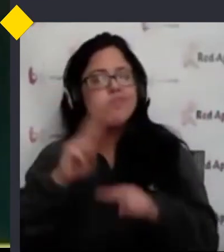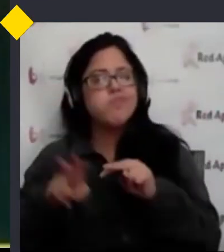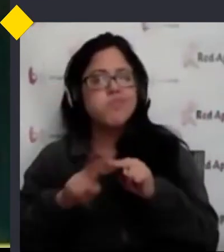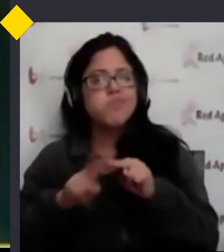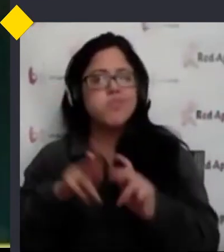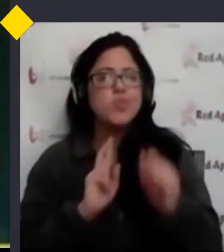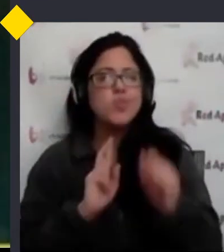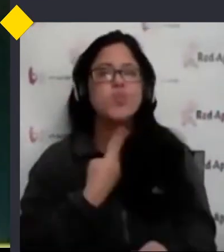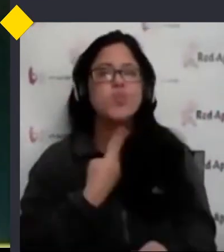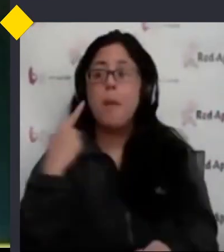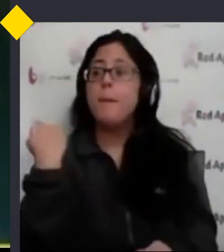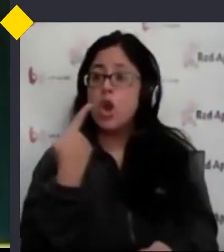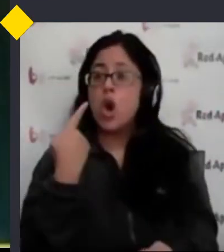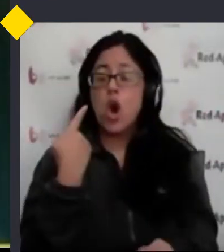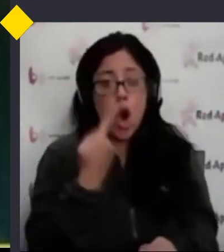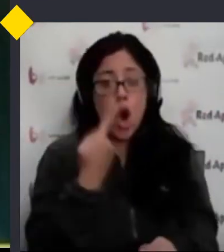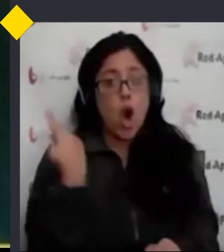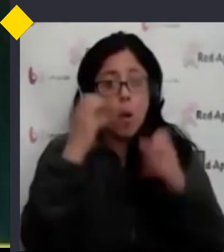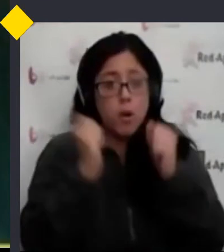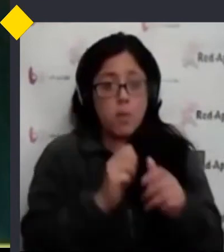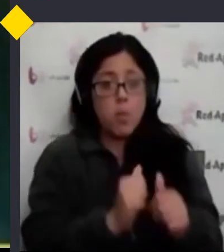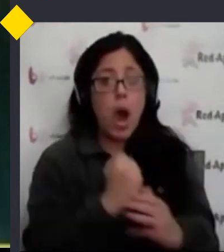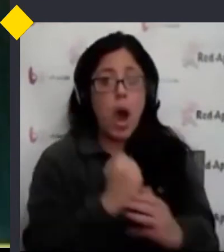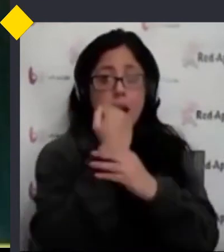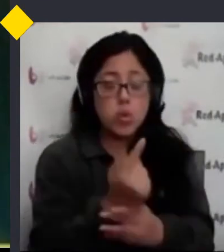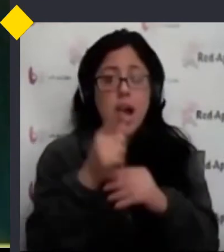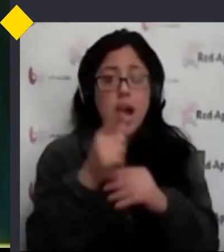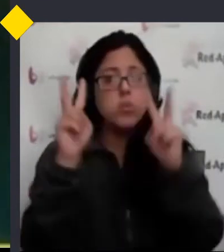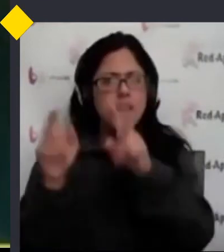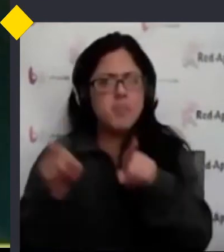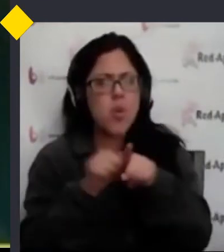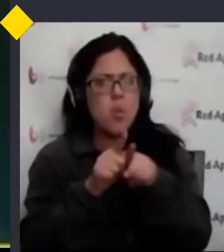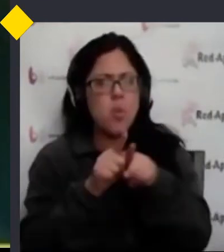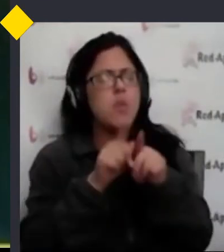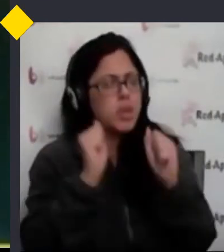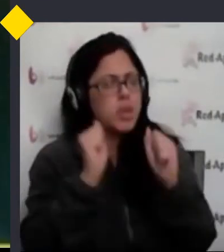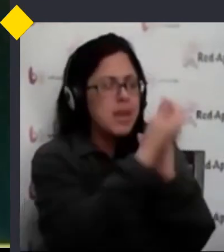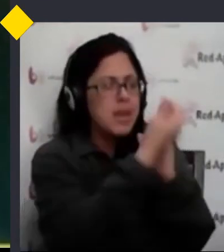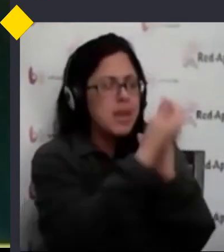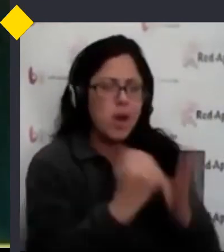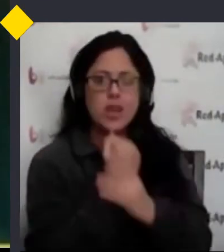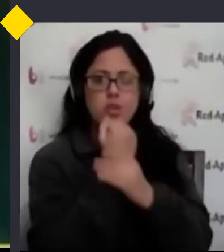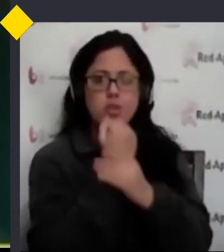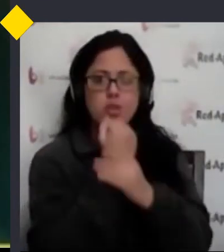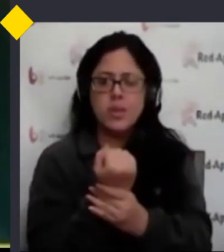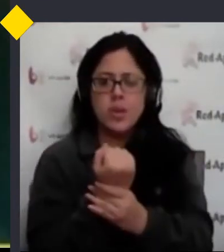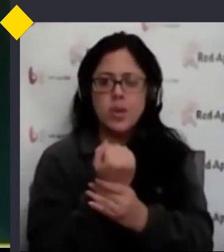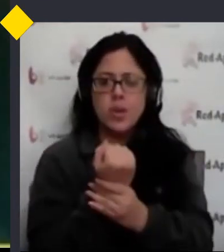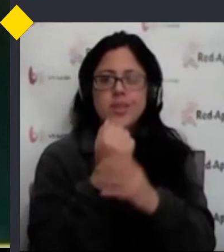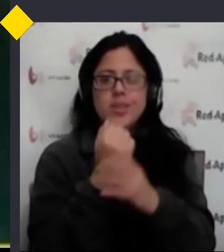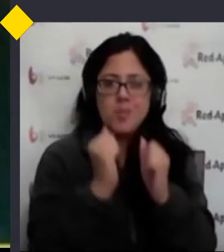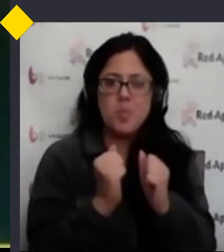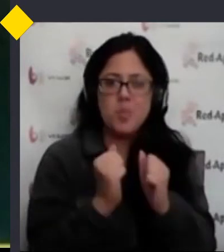podemos guiarlo. Todas esas cosas tan concretas que nosotros las vamos midiendo hace que se pueda medir este avance. Así